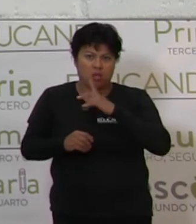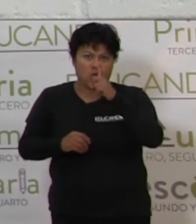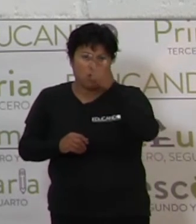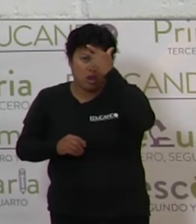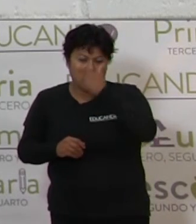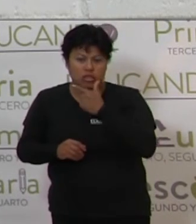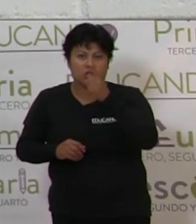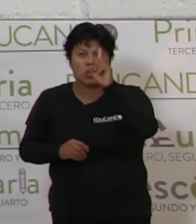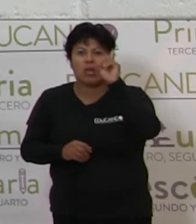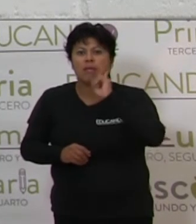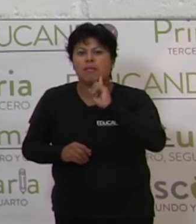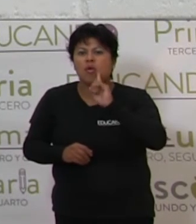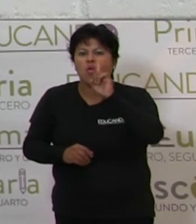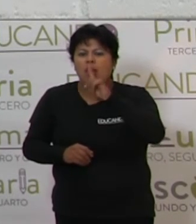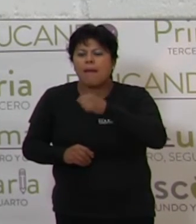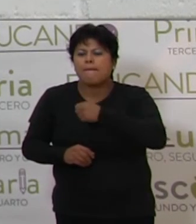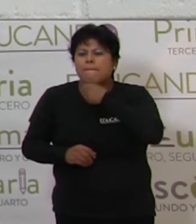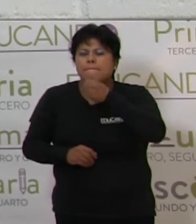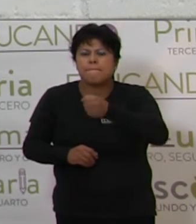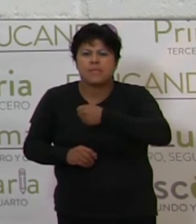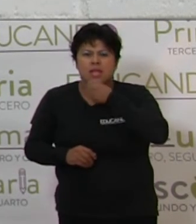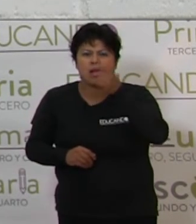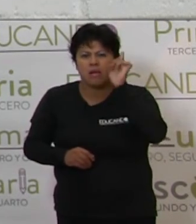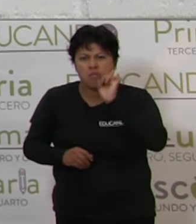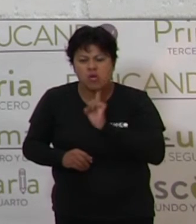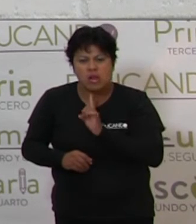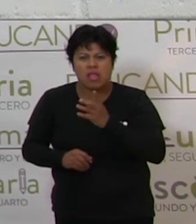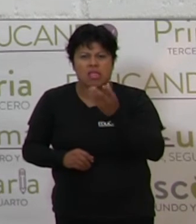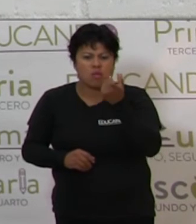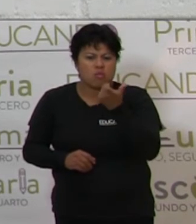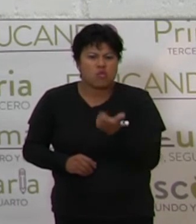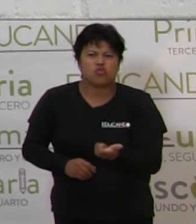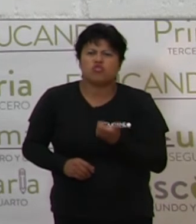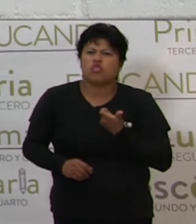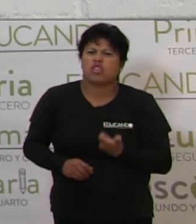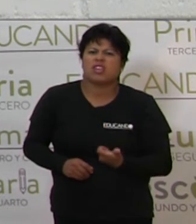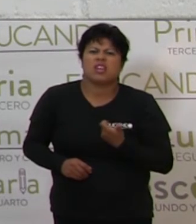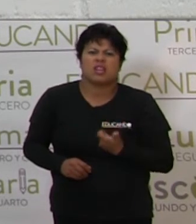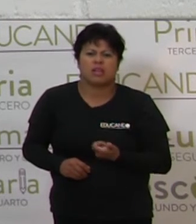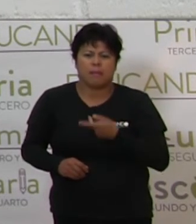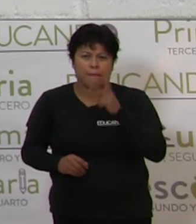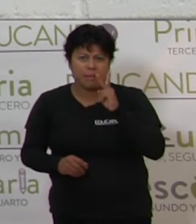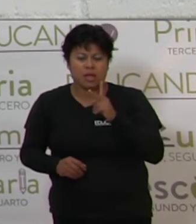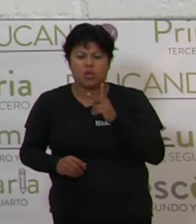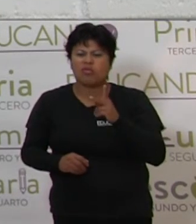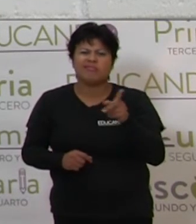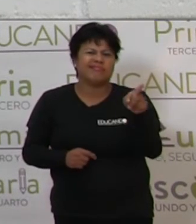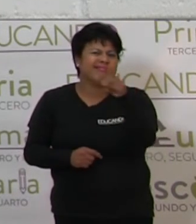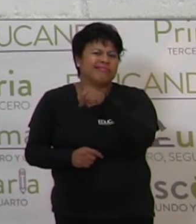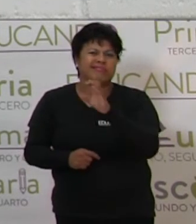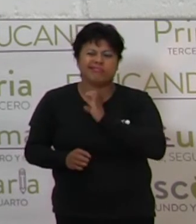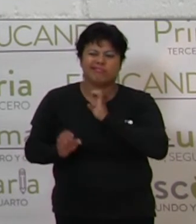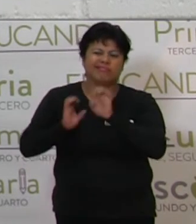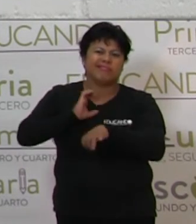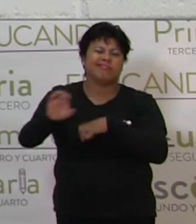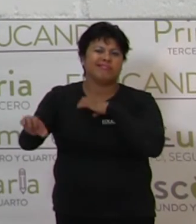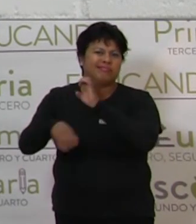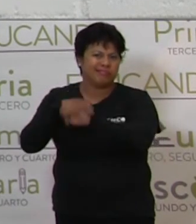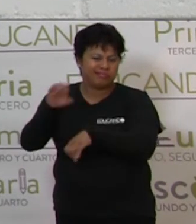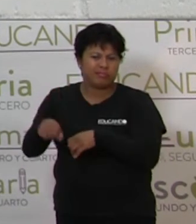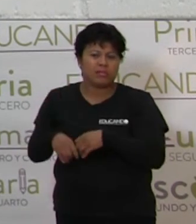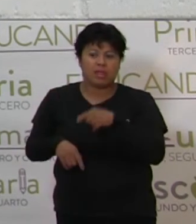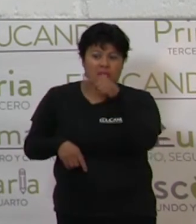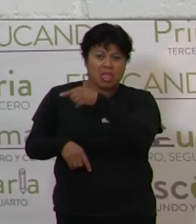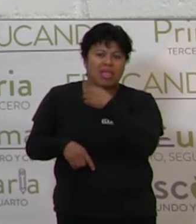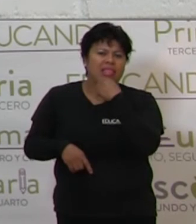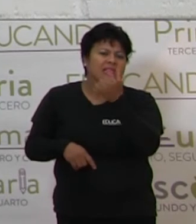Llegó una noche en que iba a ser enterrada una vieja, mujer de muchos dineros, pero poco apreciada en el lugar.